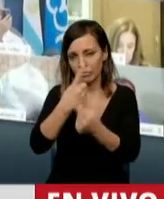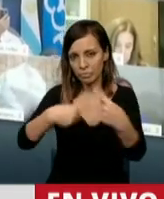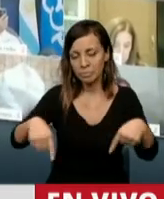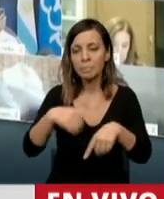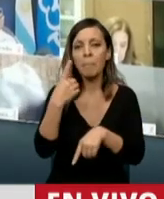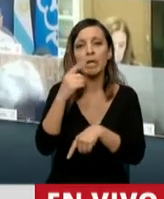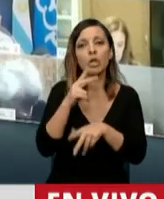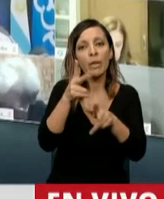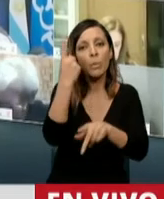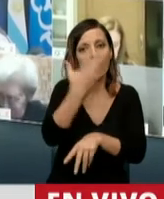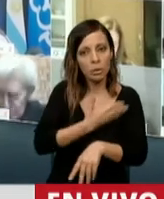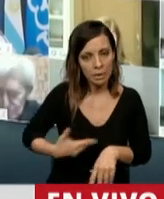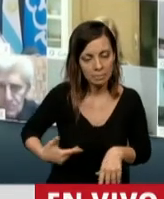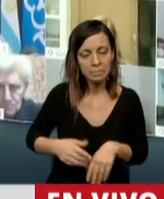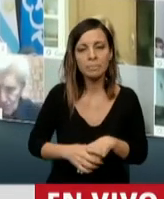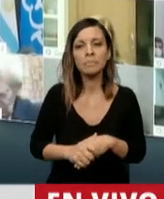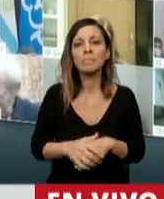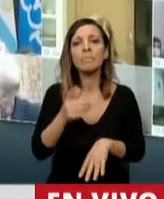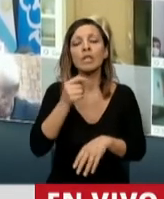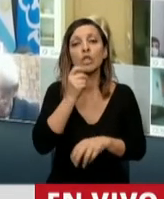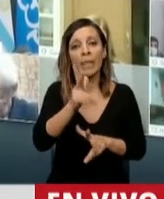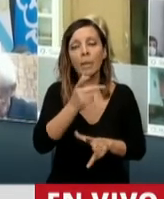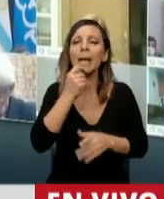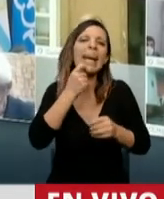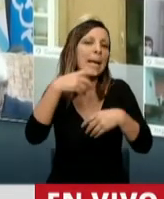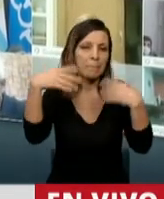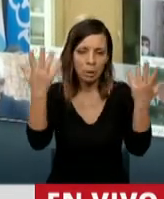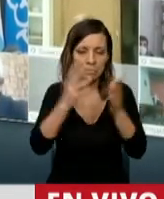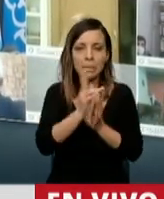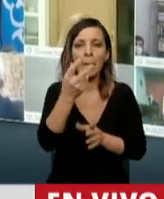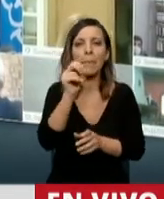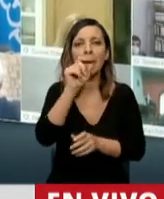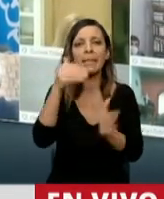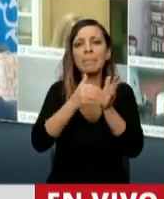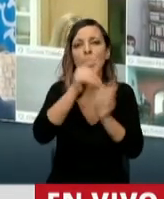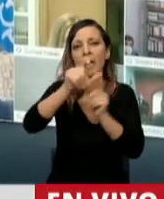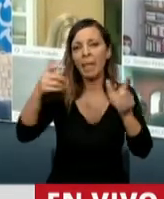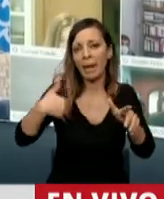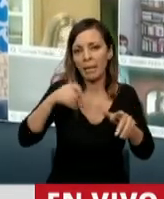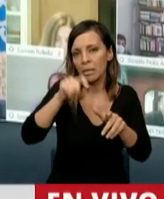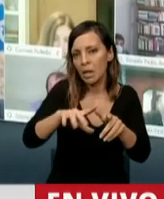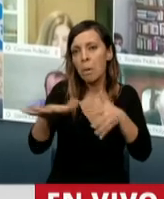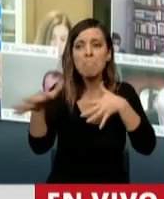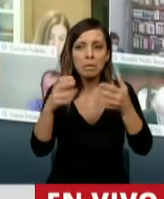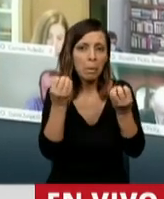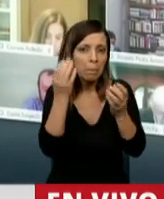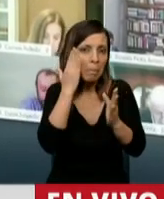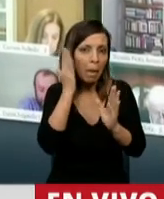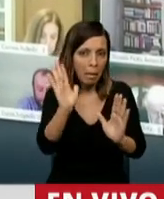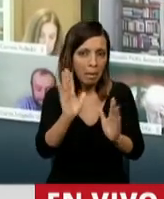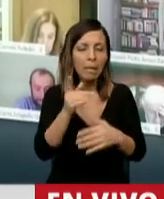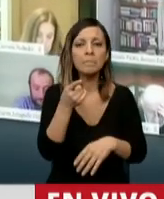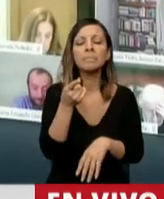presidente, una cosa. Yo creo que si 20 millones, supongamos que 20 millones de argentinos, más o menos informados,